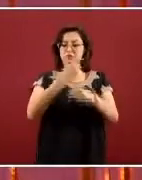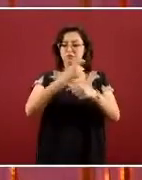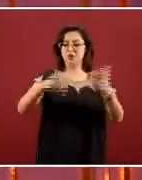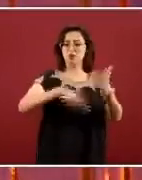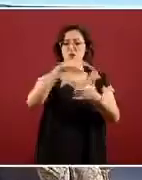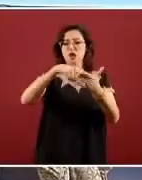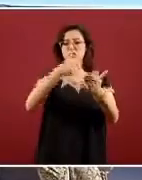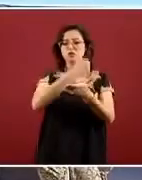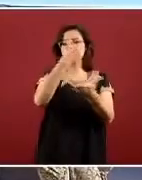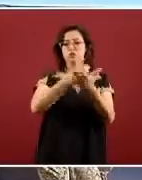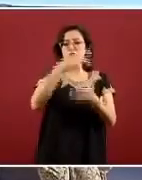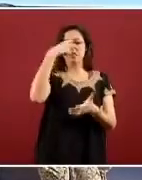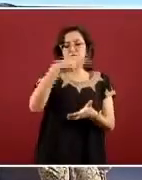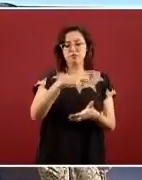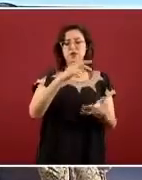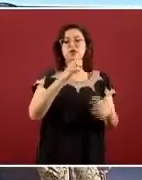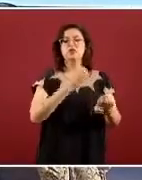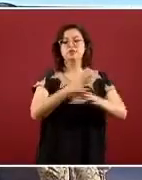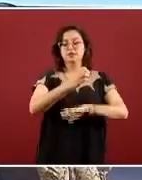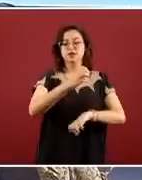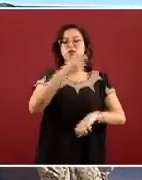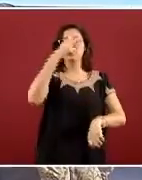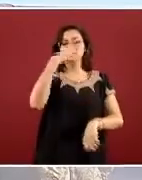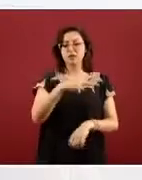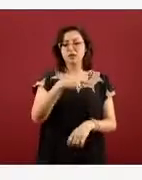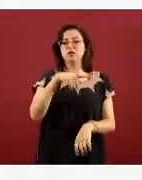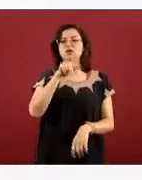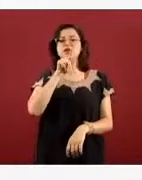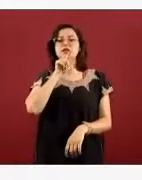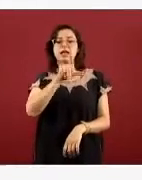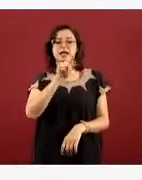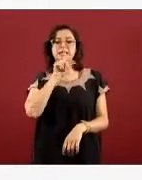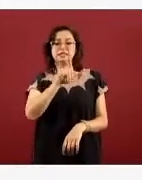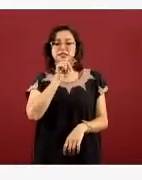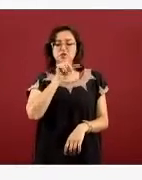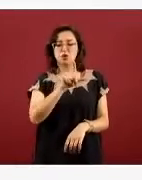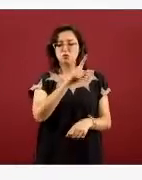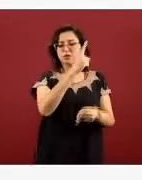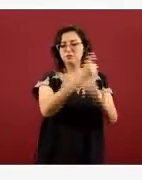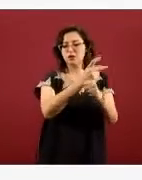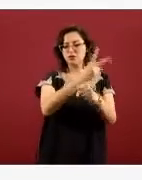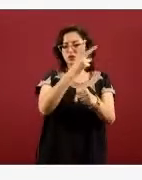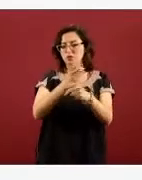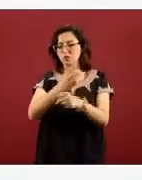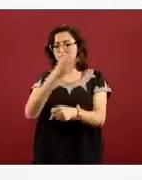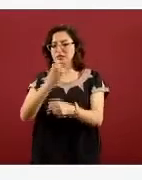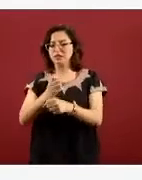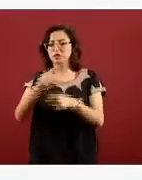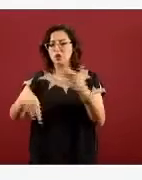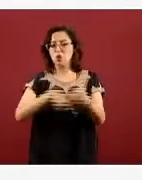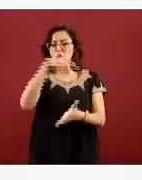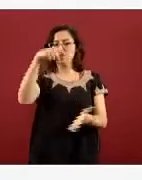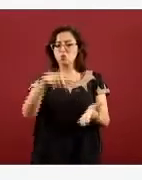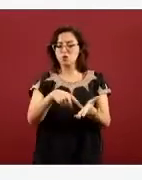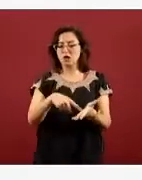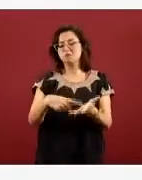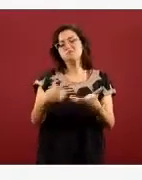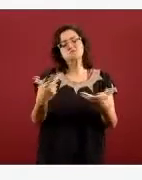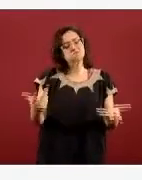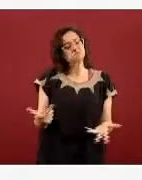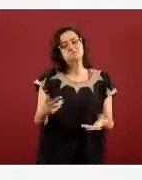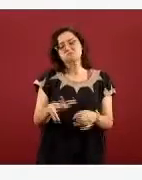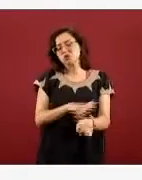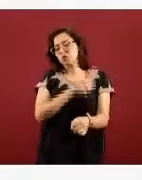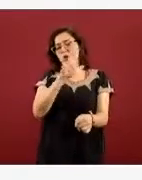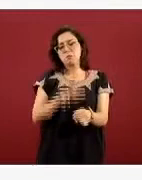México, Estado de México y Jalisco, precisamente en los primeros lugares. Esto realmente no es tanto de extrañarse. Recuerden